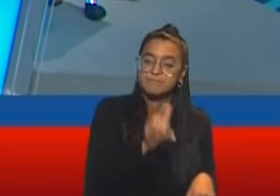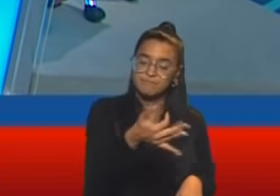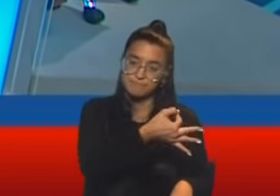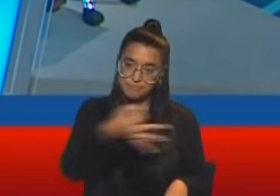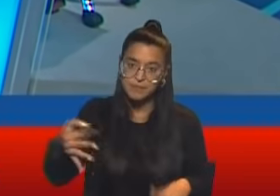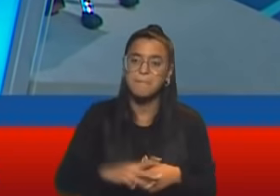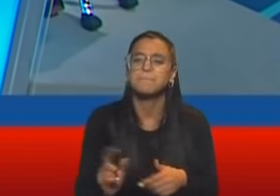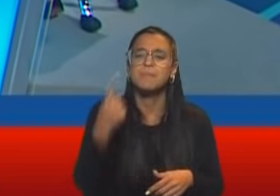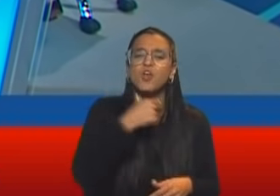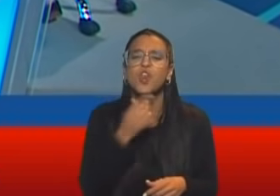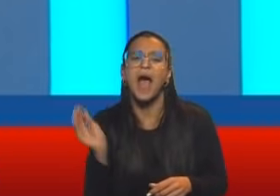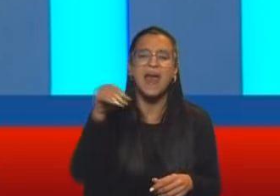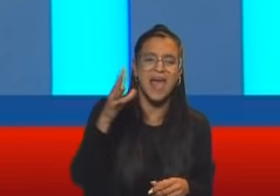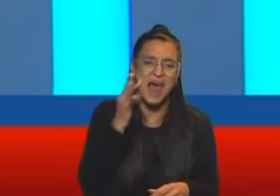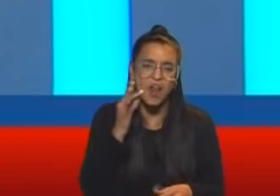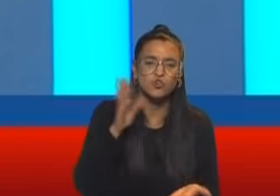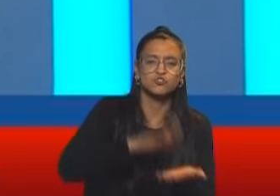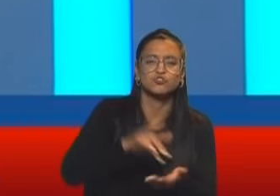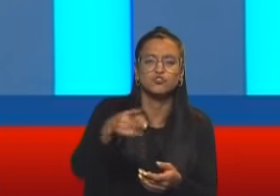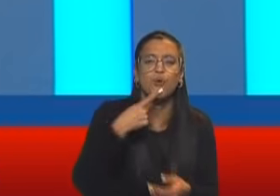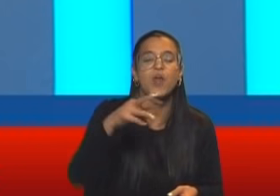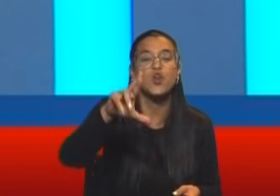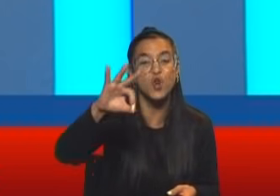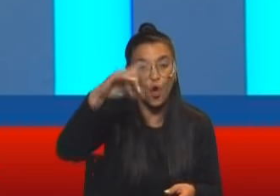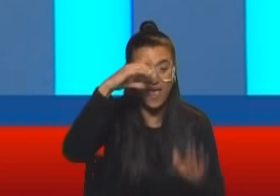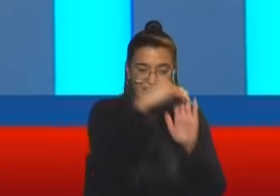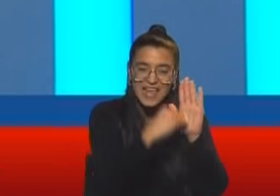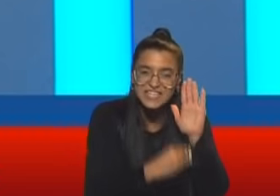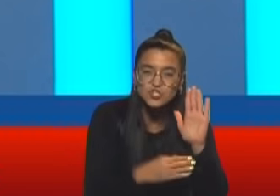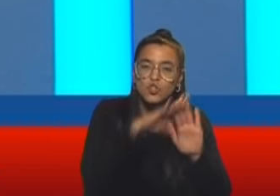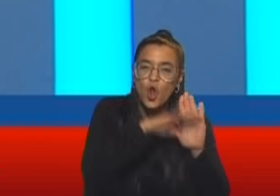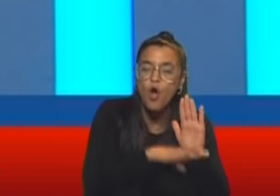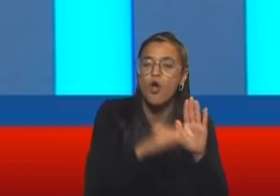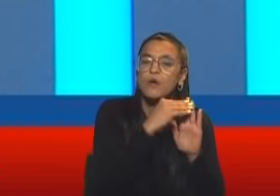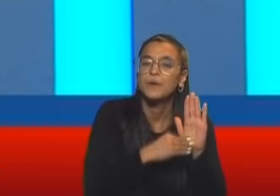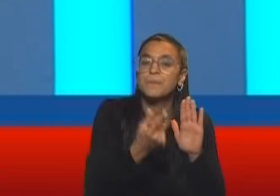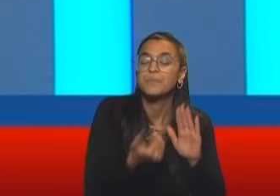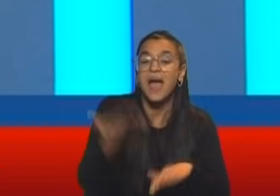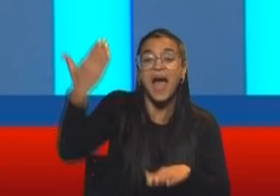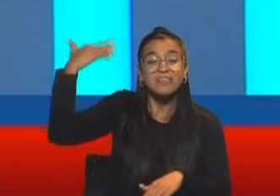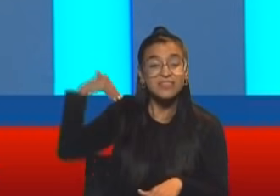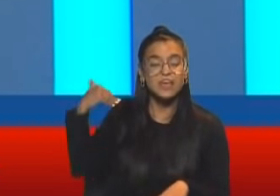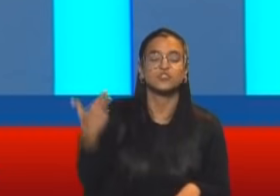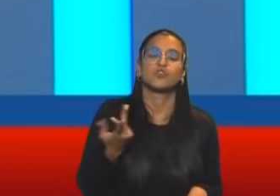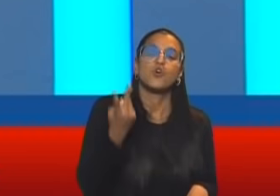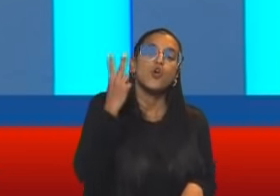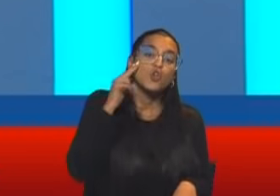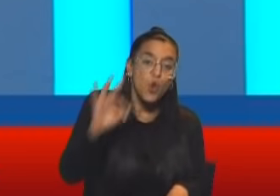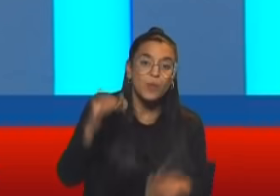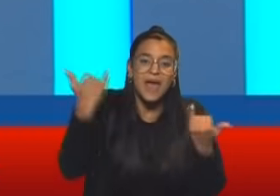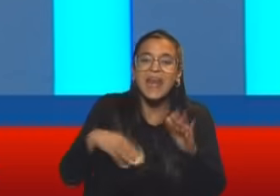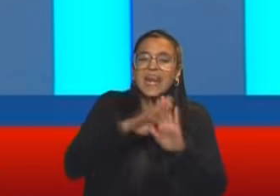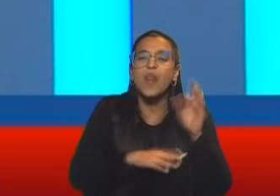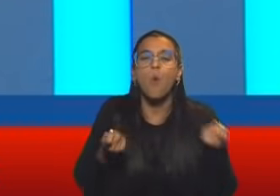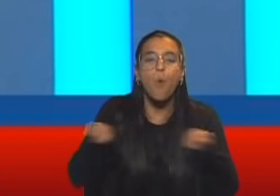Fili, primero déjame agregarte algo sobre lo que decías de la eliminación de los ROE en el gobierno de Mauricio Macri. Hay que tener en cuenta que en los 90 había muchos más instrumentos